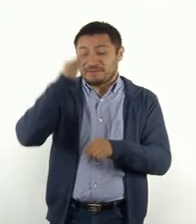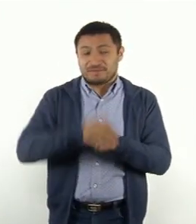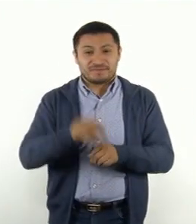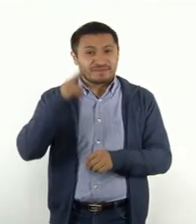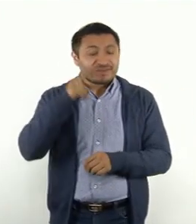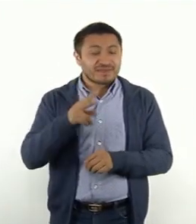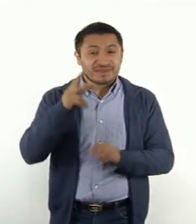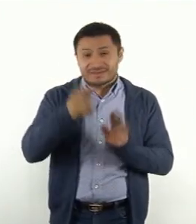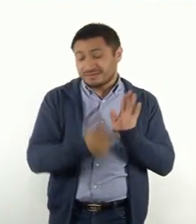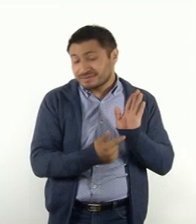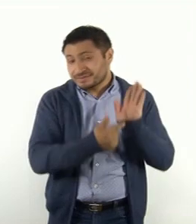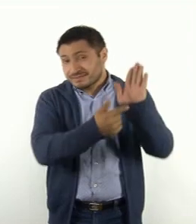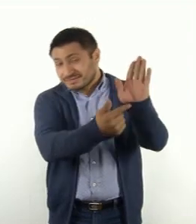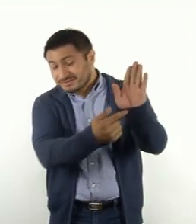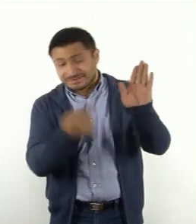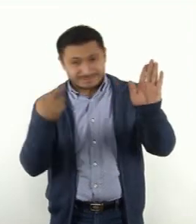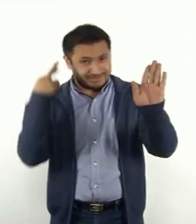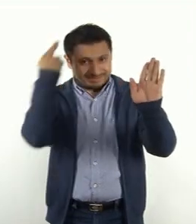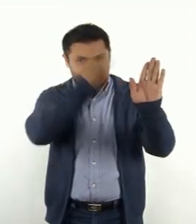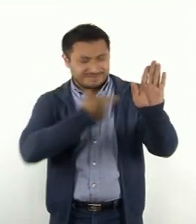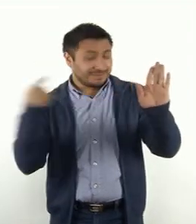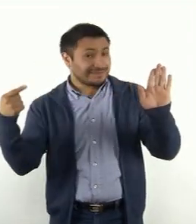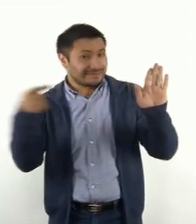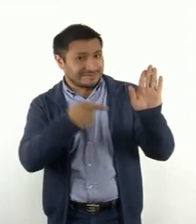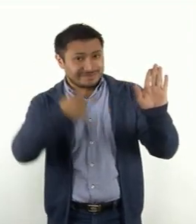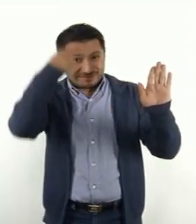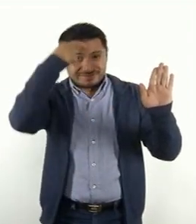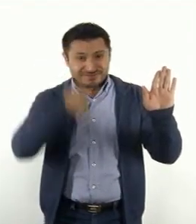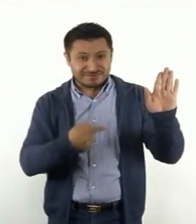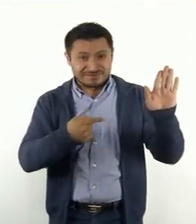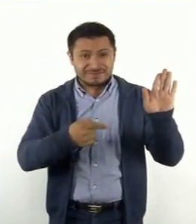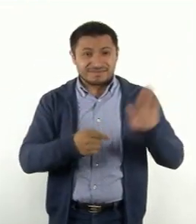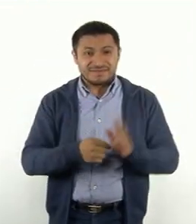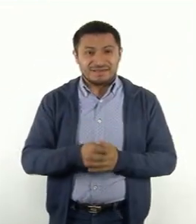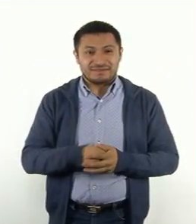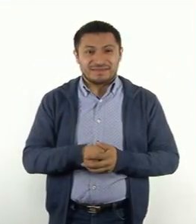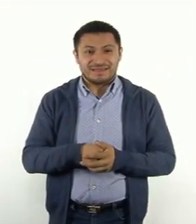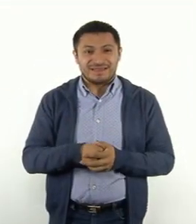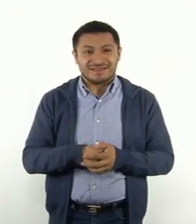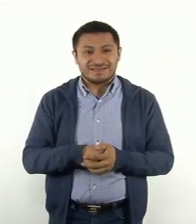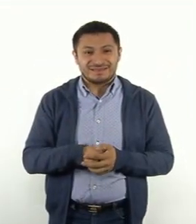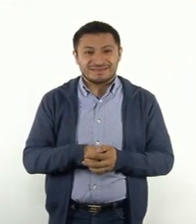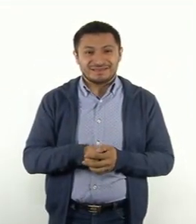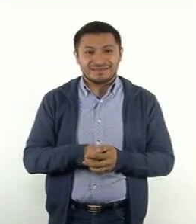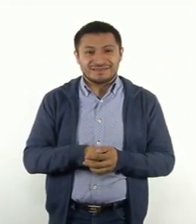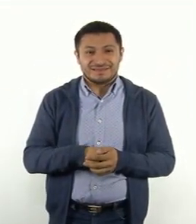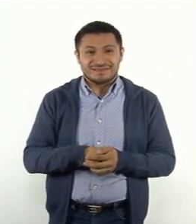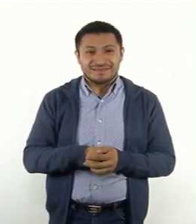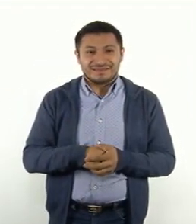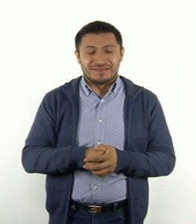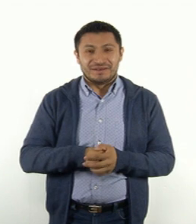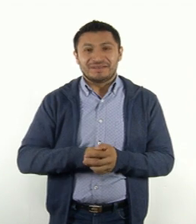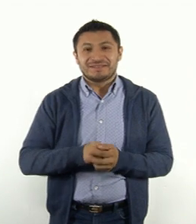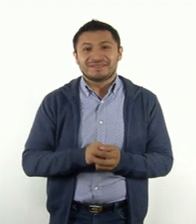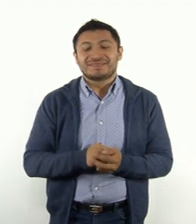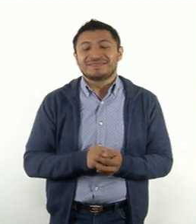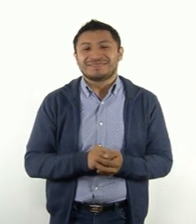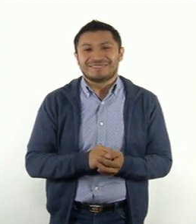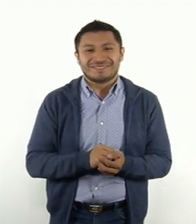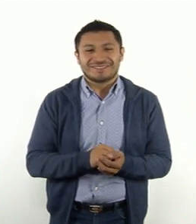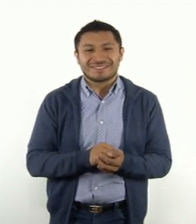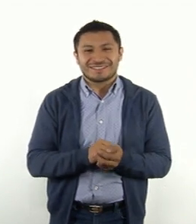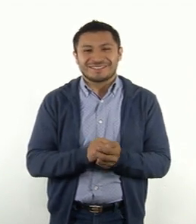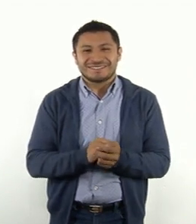se presenta en pantalla para complementar el panorama. Además de la soberanía y la dispersión